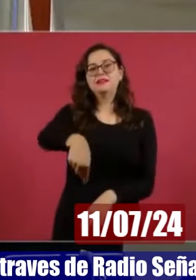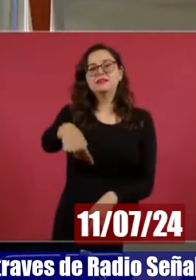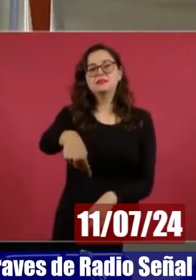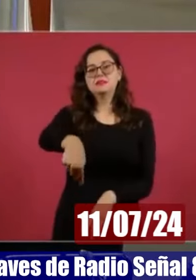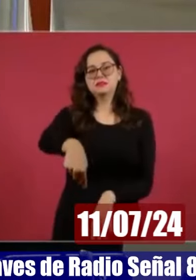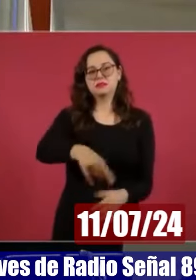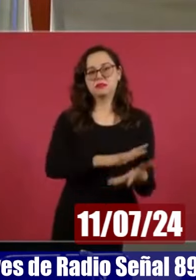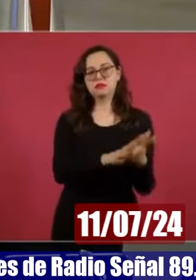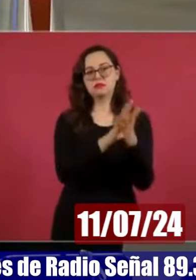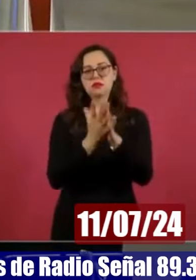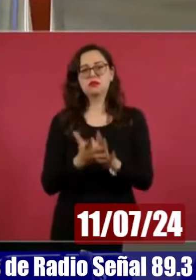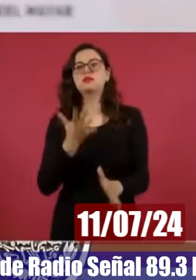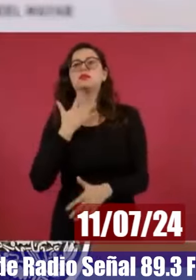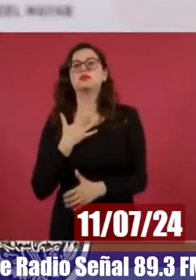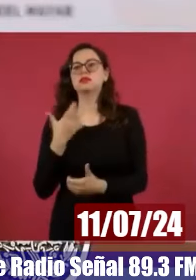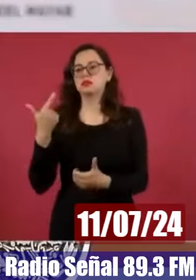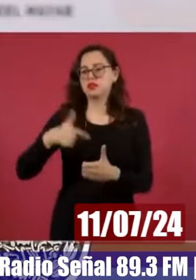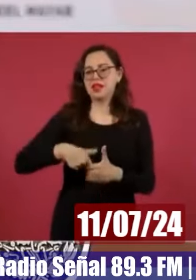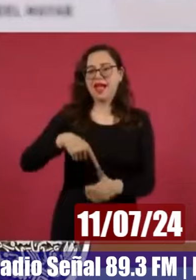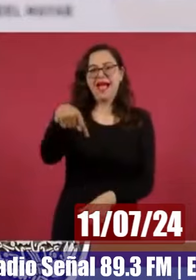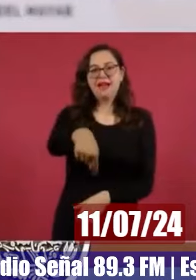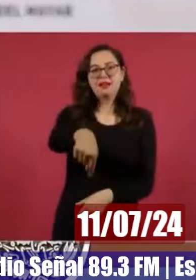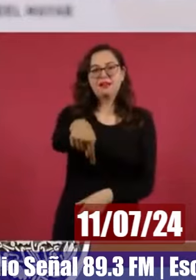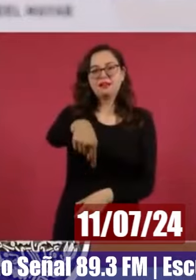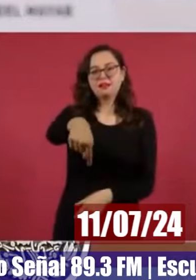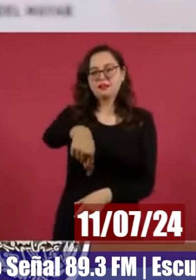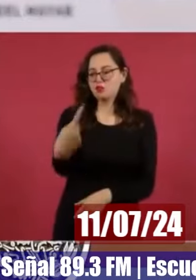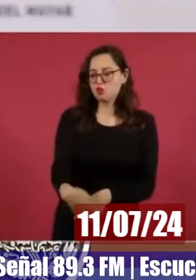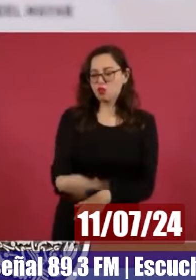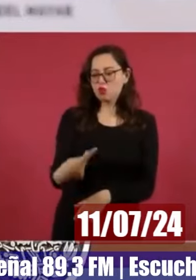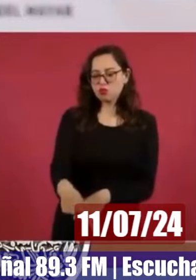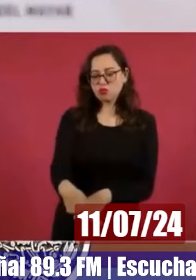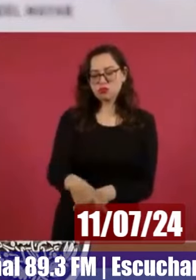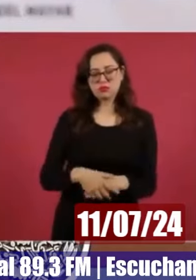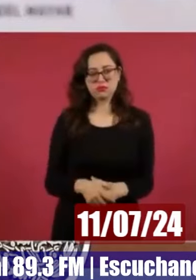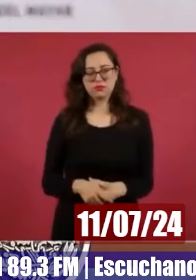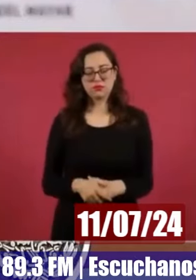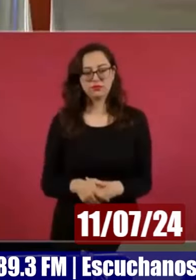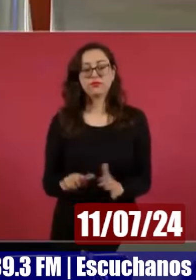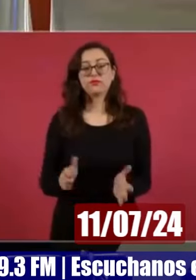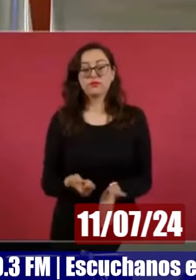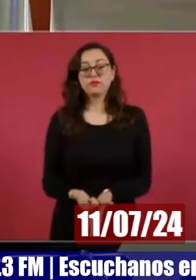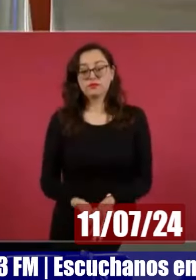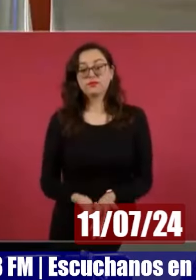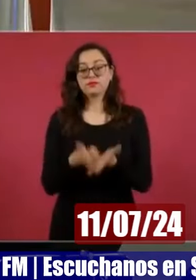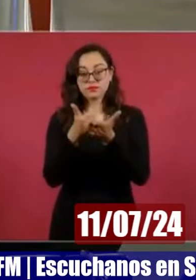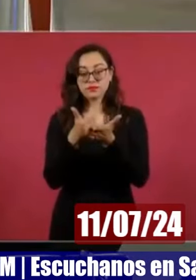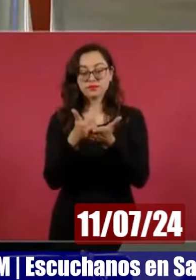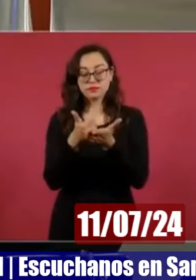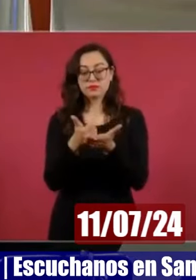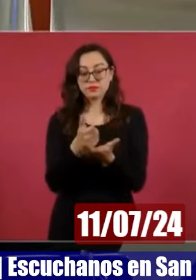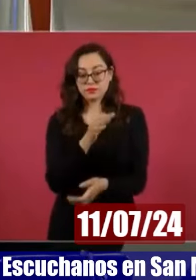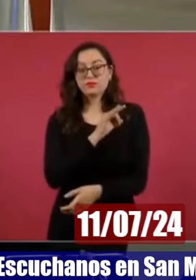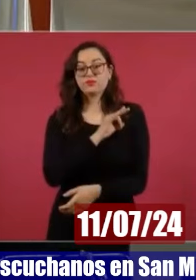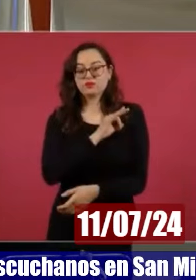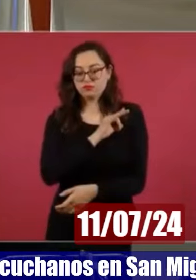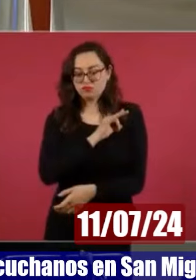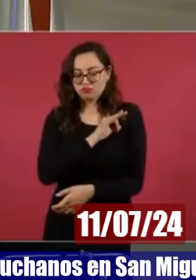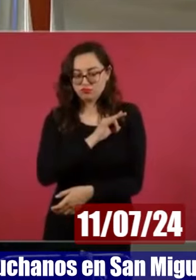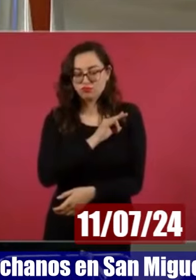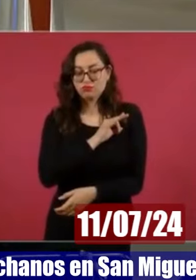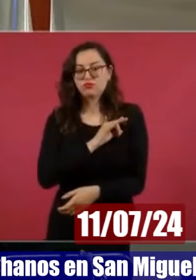centavitos centavitos centavitos pero sub el presidente López Obrador esta mañana no solamente dice que no subió el presidente esta